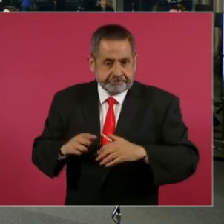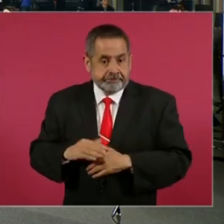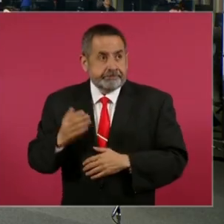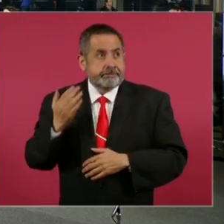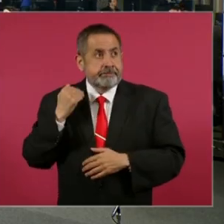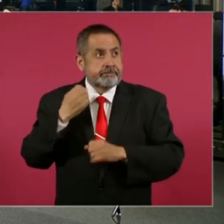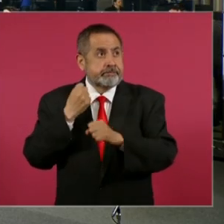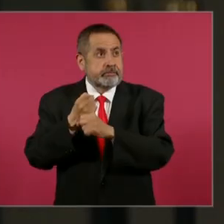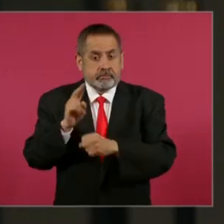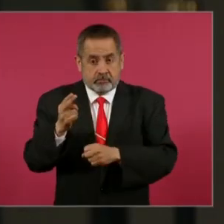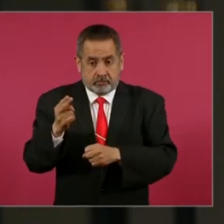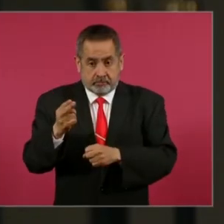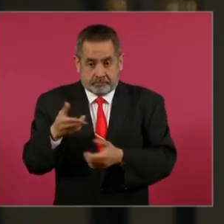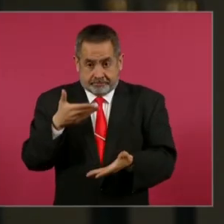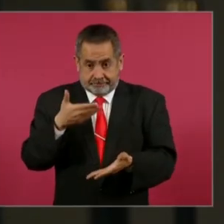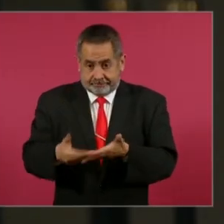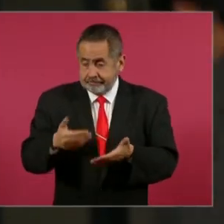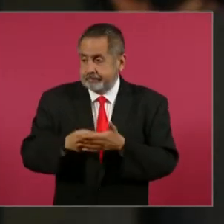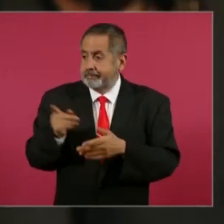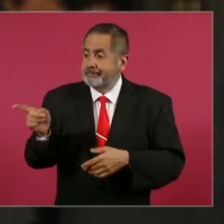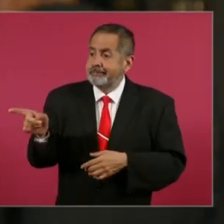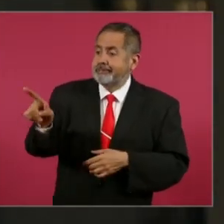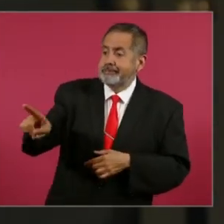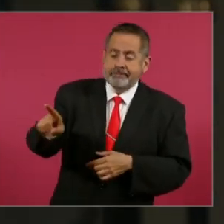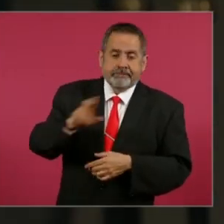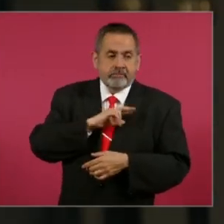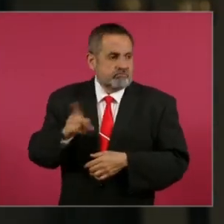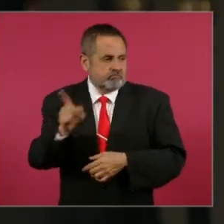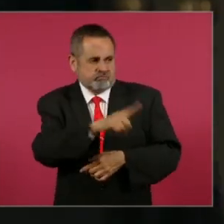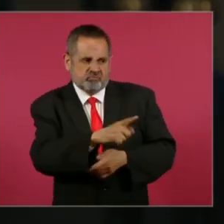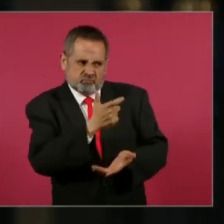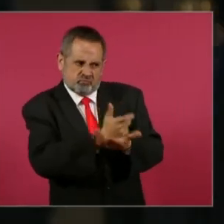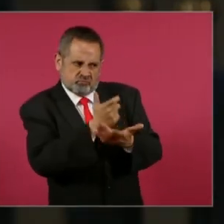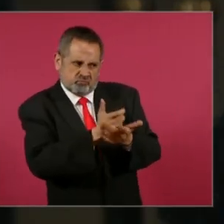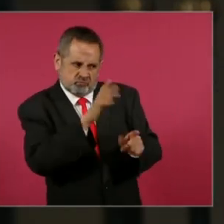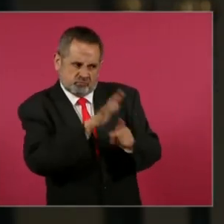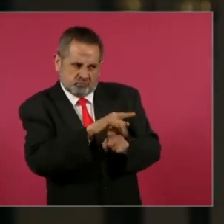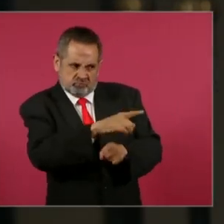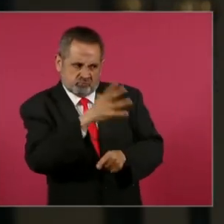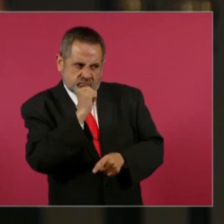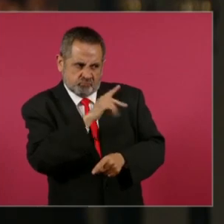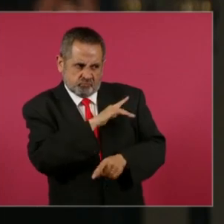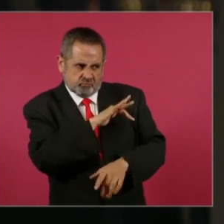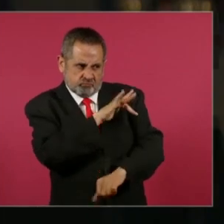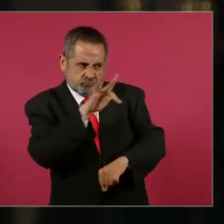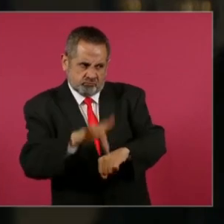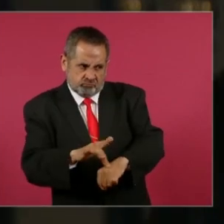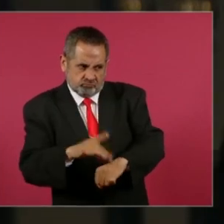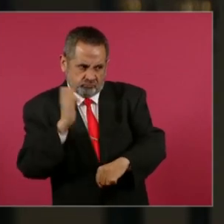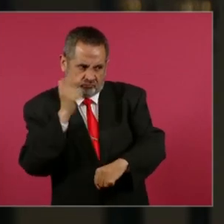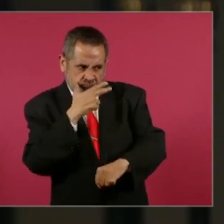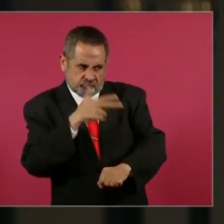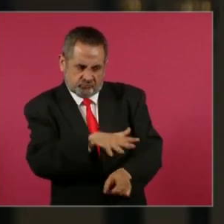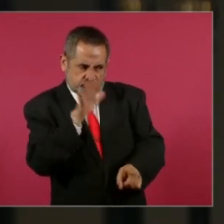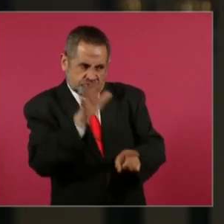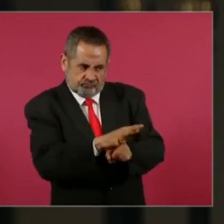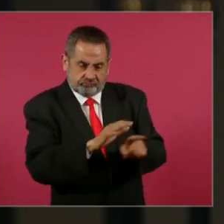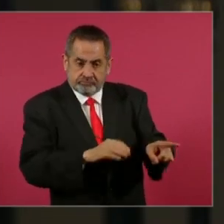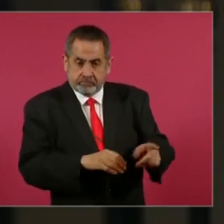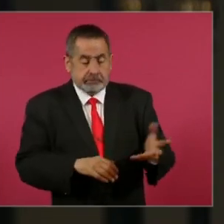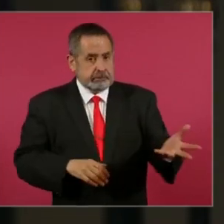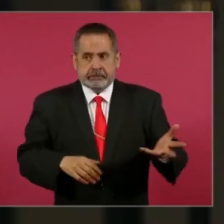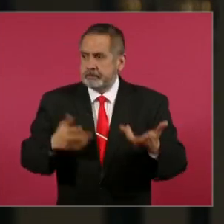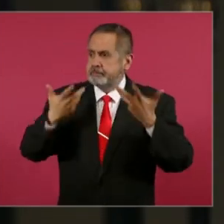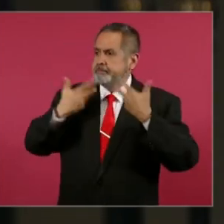del 2023 el actual particular de la gobernadora lo amenaza de que no puede poner un pie en el estado de Chihuahua. De hecho,